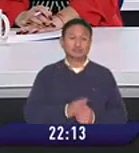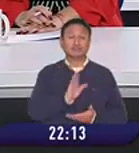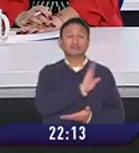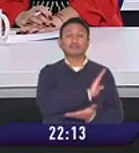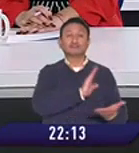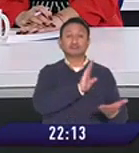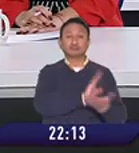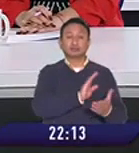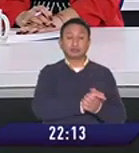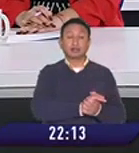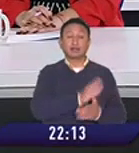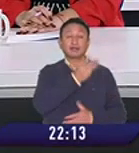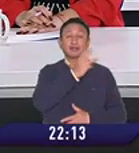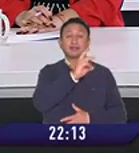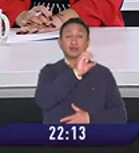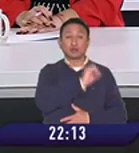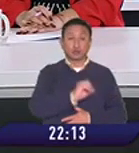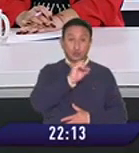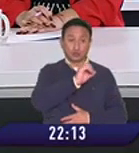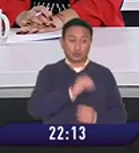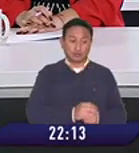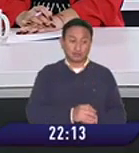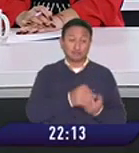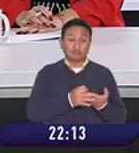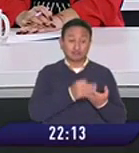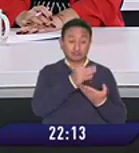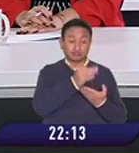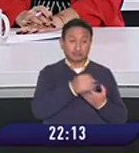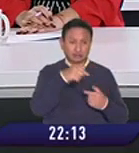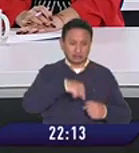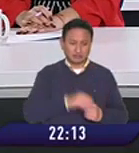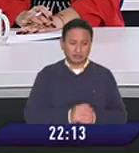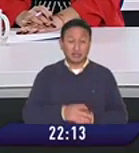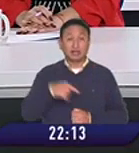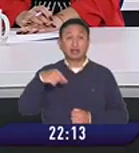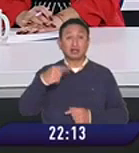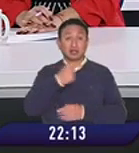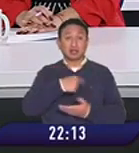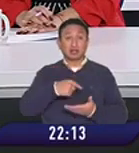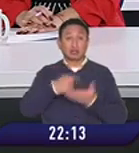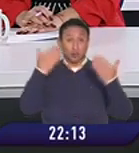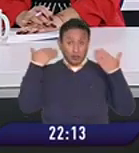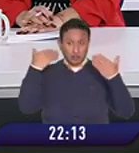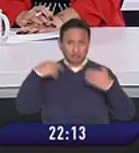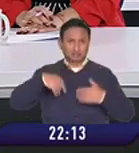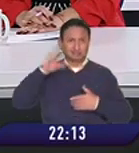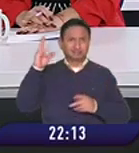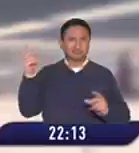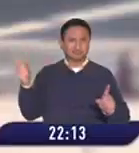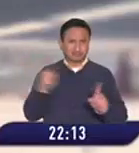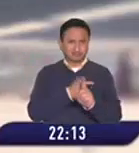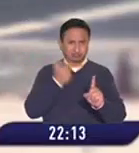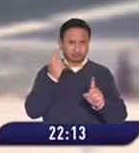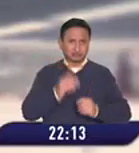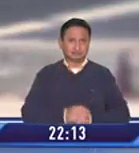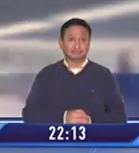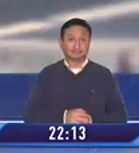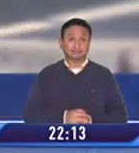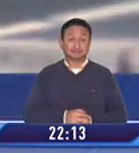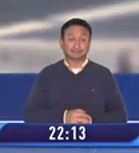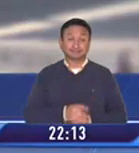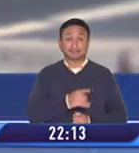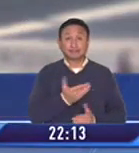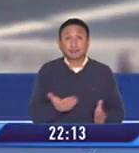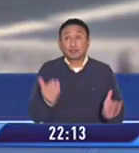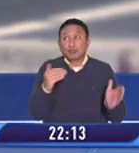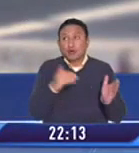de vivienda 16 de octubre. Este cantón es el segundo más violento de la zona 8. Y sí, otra vez